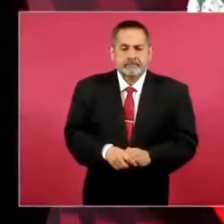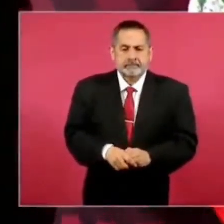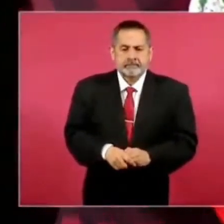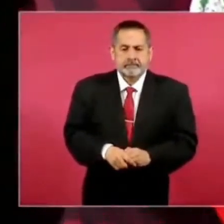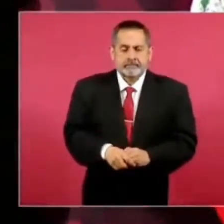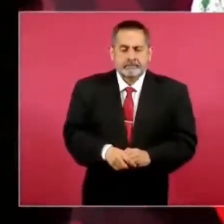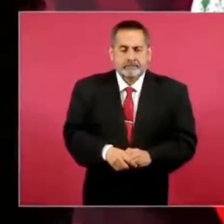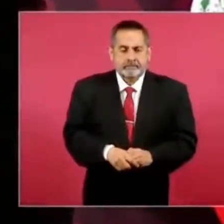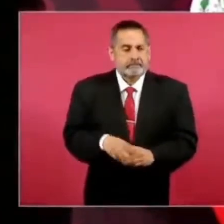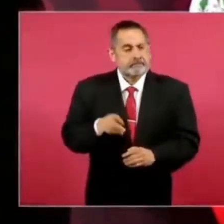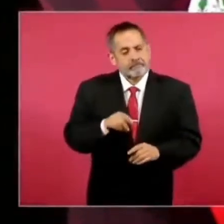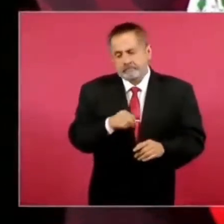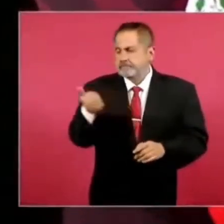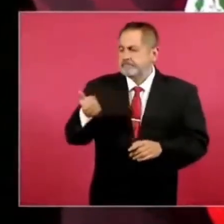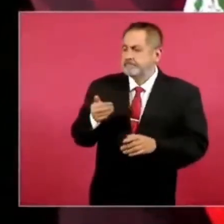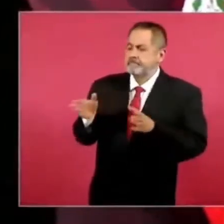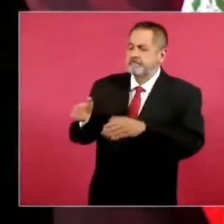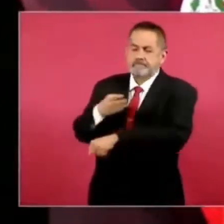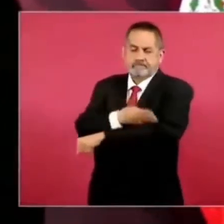Maderista,